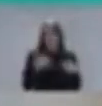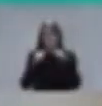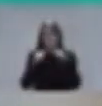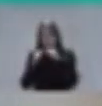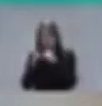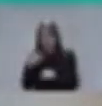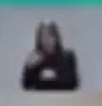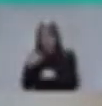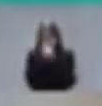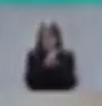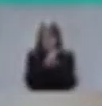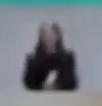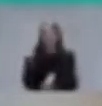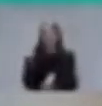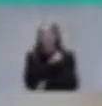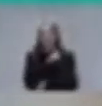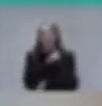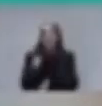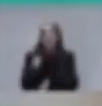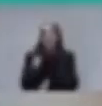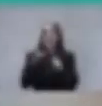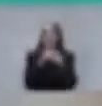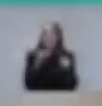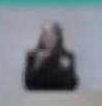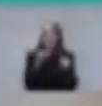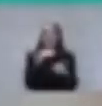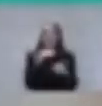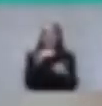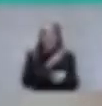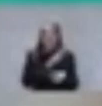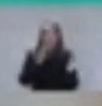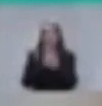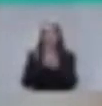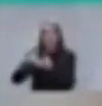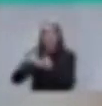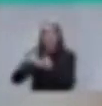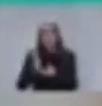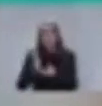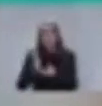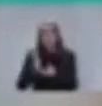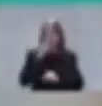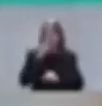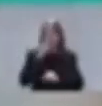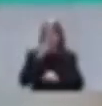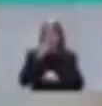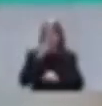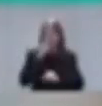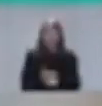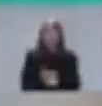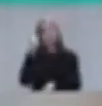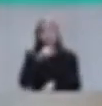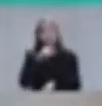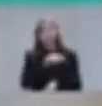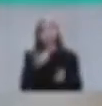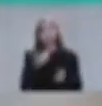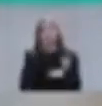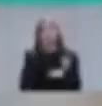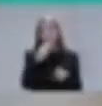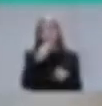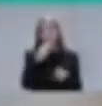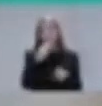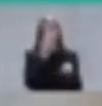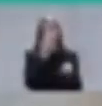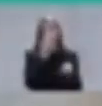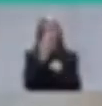referida, resuelvan sobre su existencia en los archivos a su cargo y la naturaleza que ésta tiene, de conformidad con